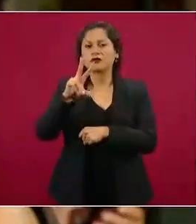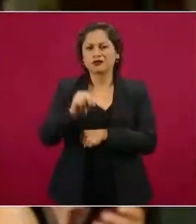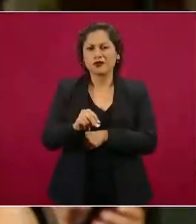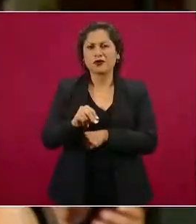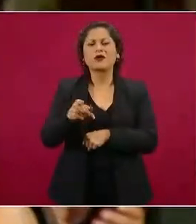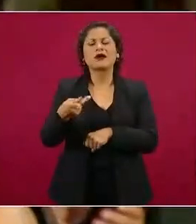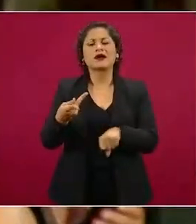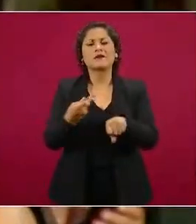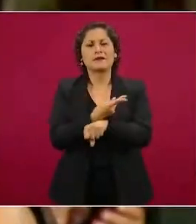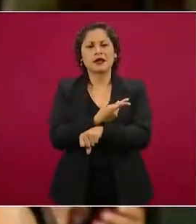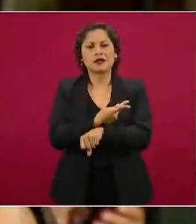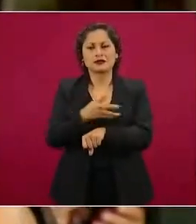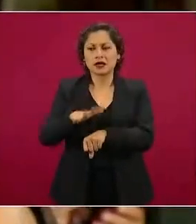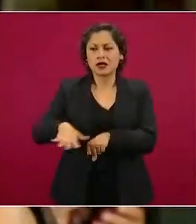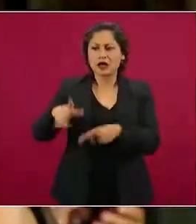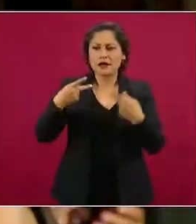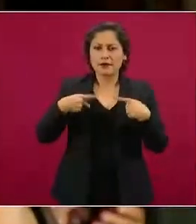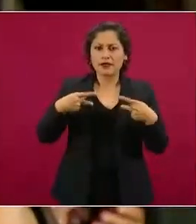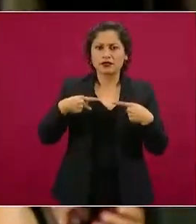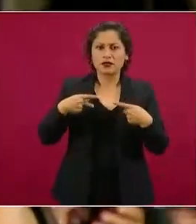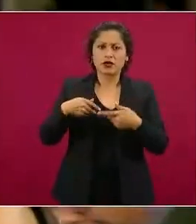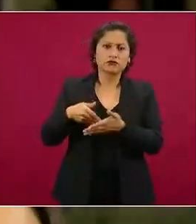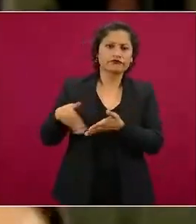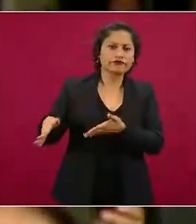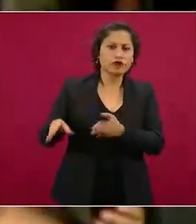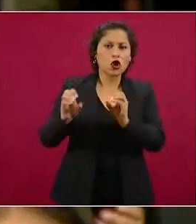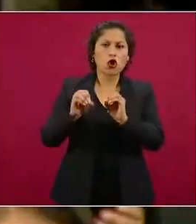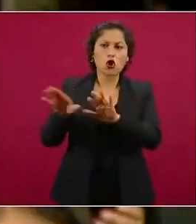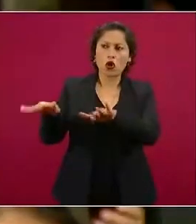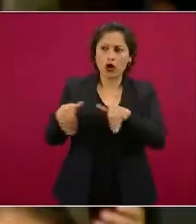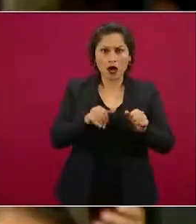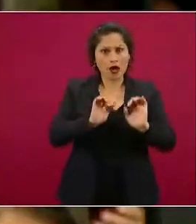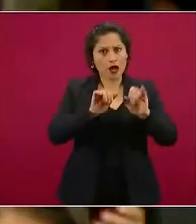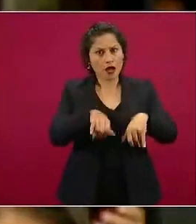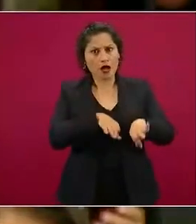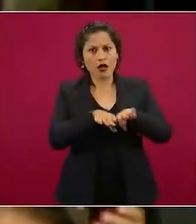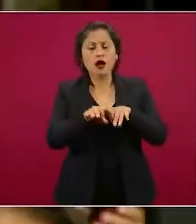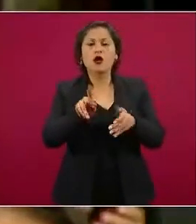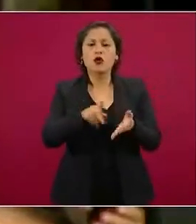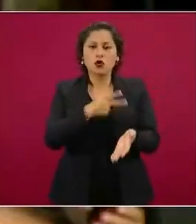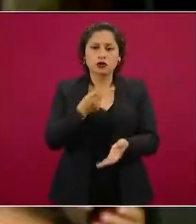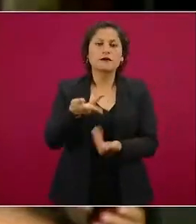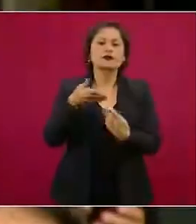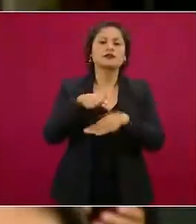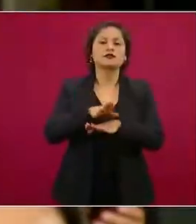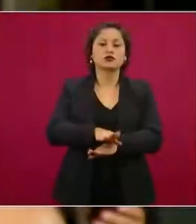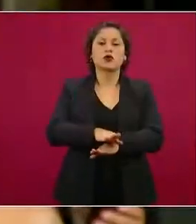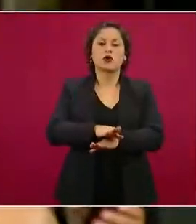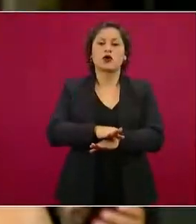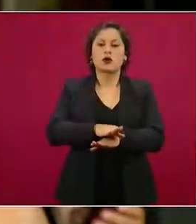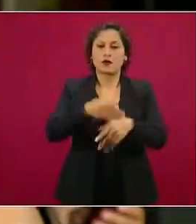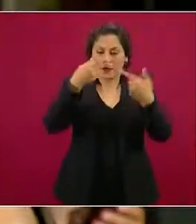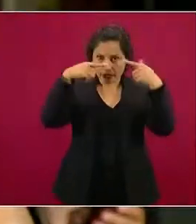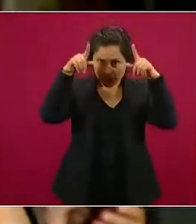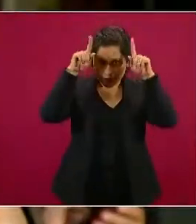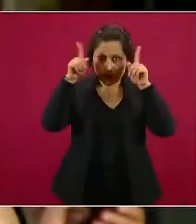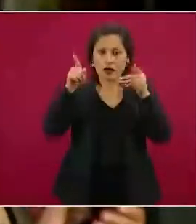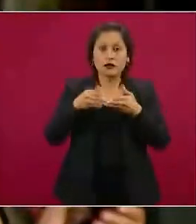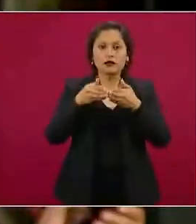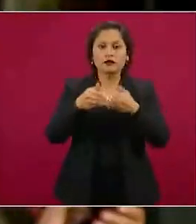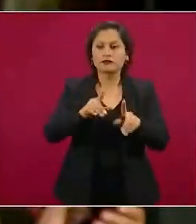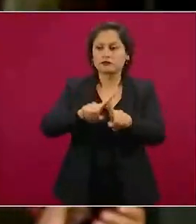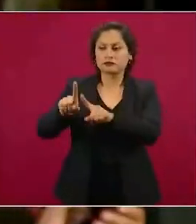elementos? Si se les va a dar de baja, si se les va a reacomodar ahora que toma el control precisamente de la Marina sobre el tema de puertos. Y también preguntarle, hay algunos puertos